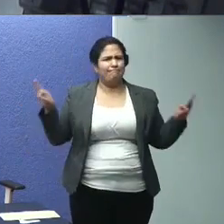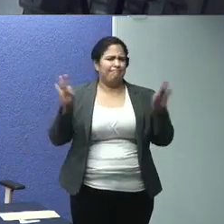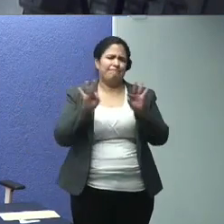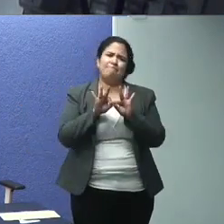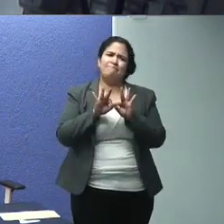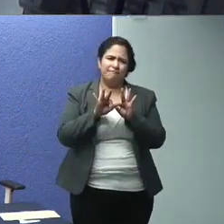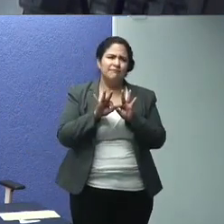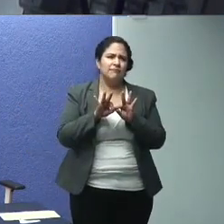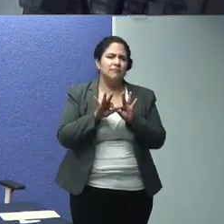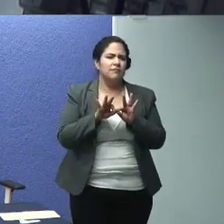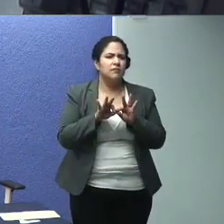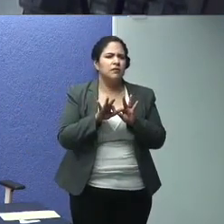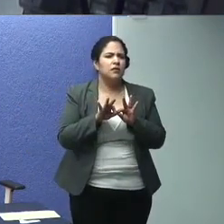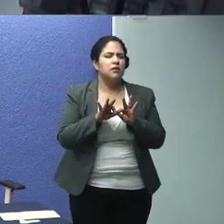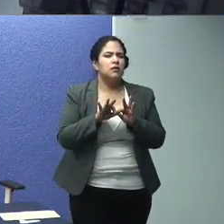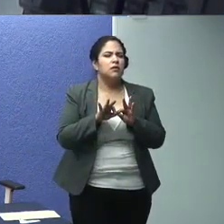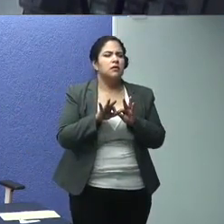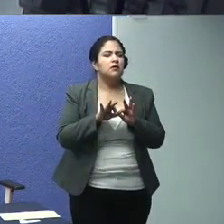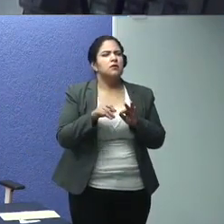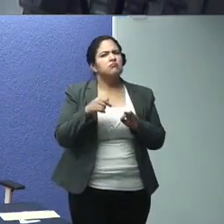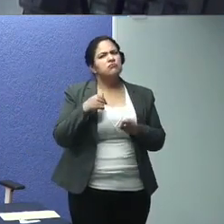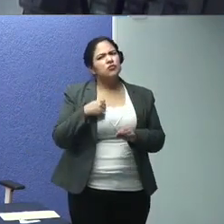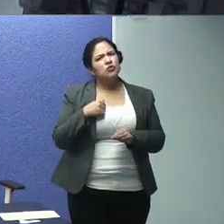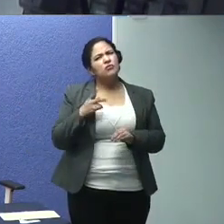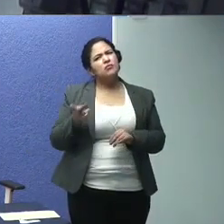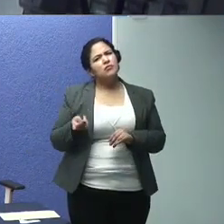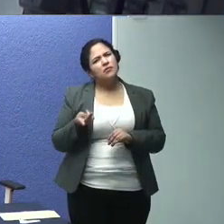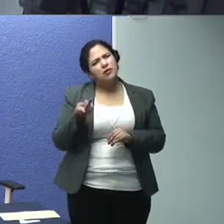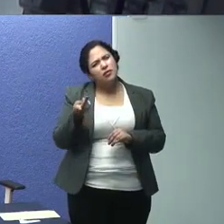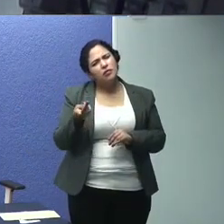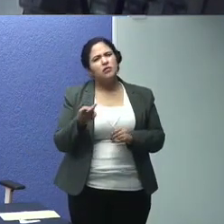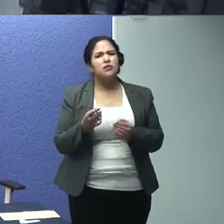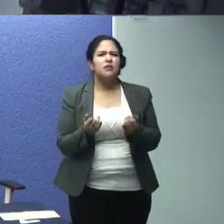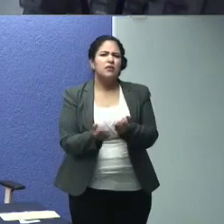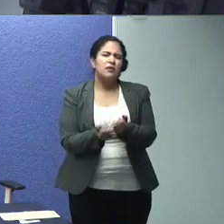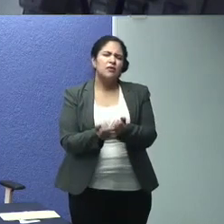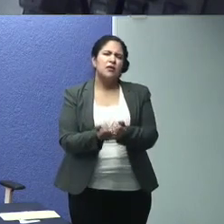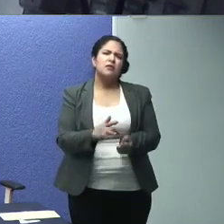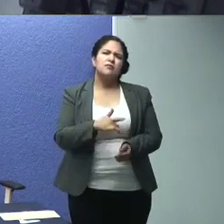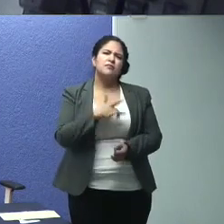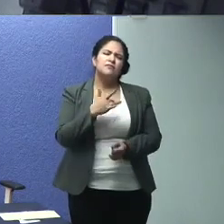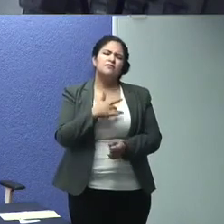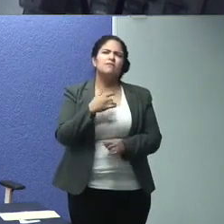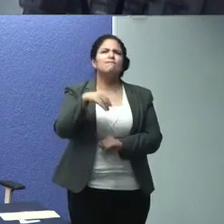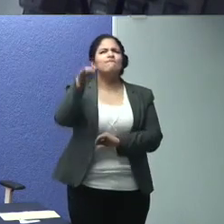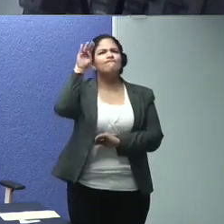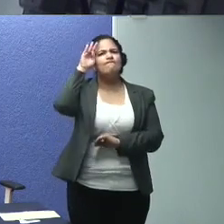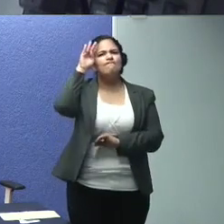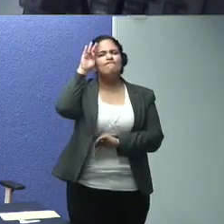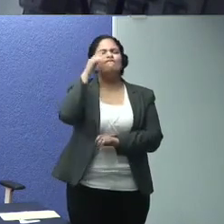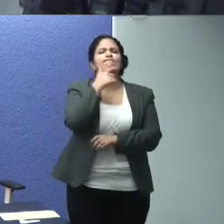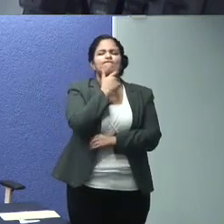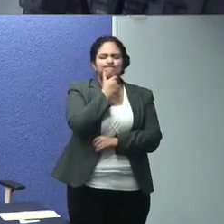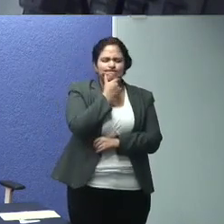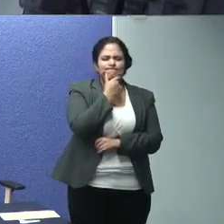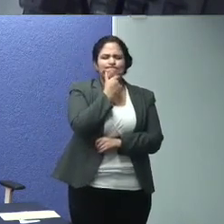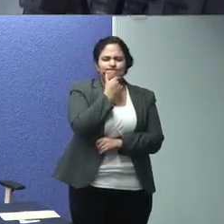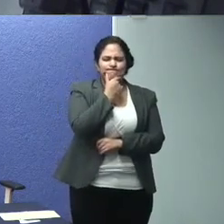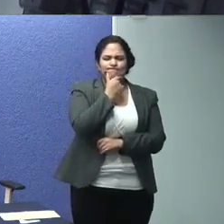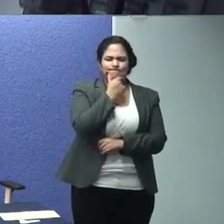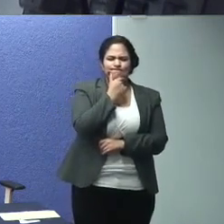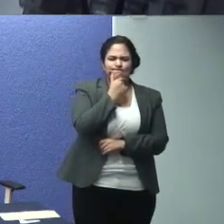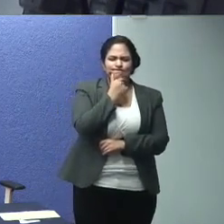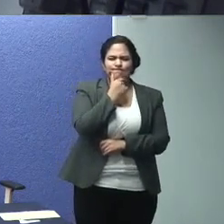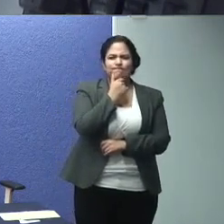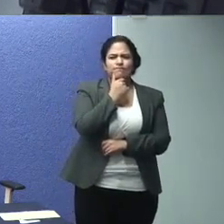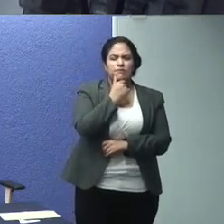aquí, la cuestiono y me hace sentido ¿cuál es la